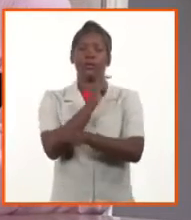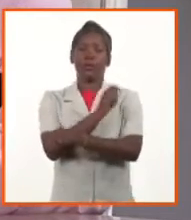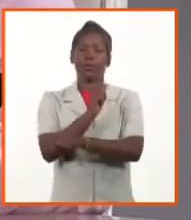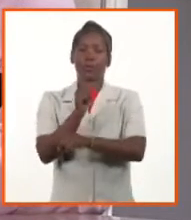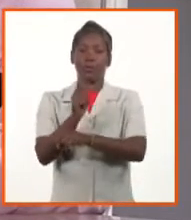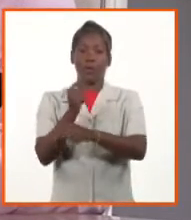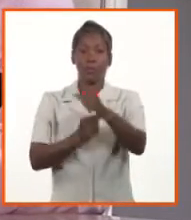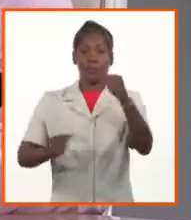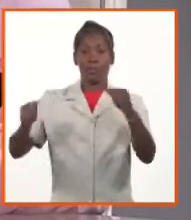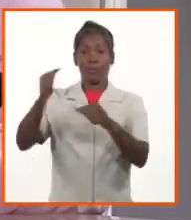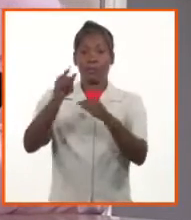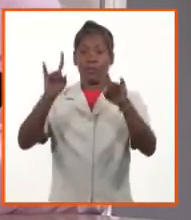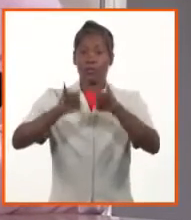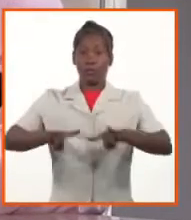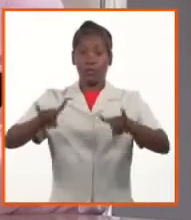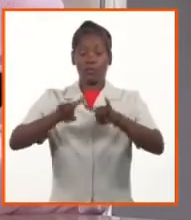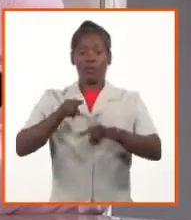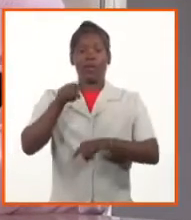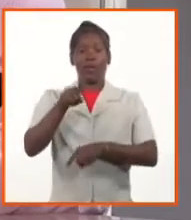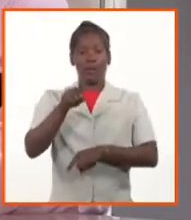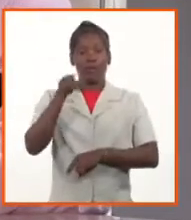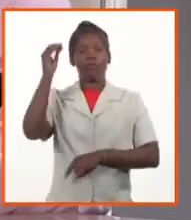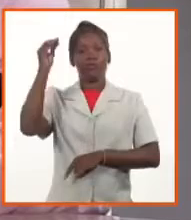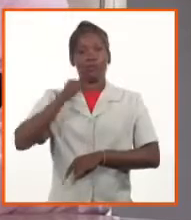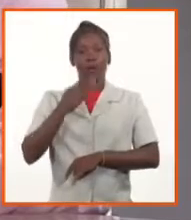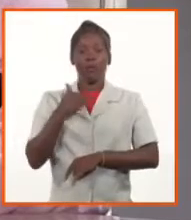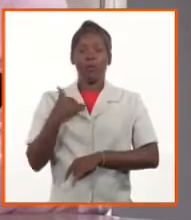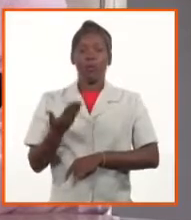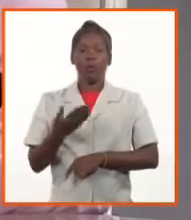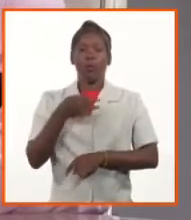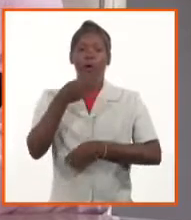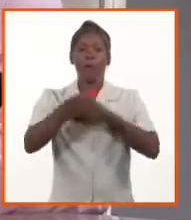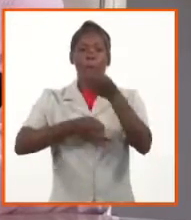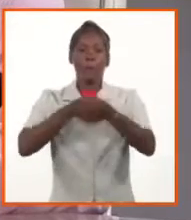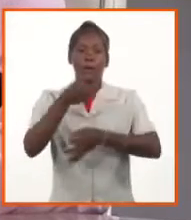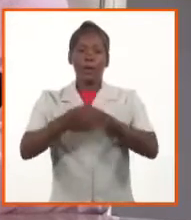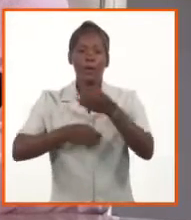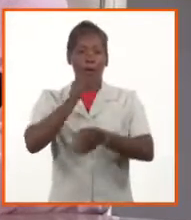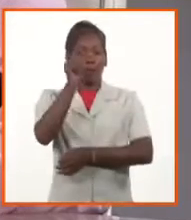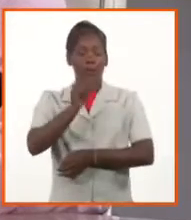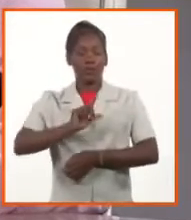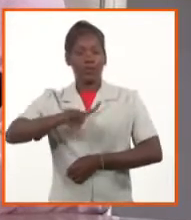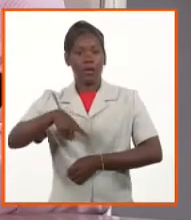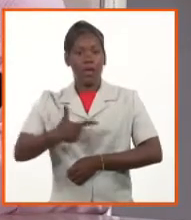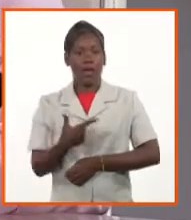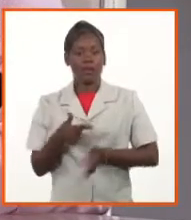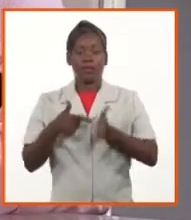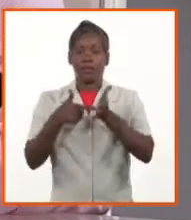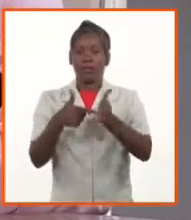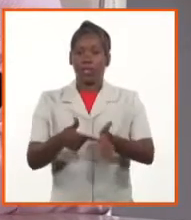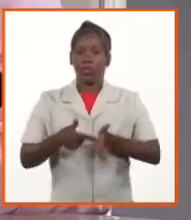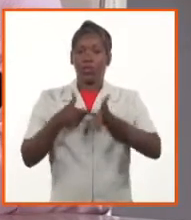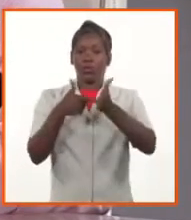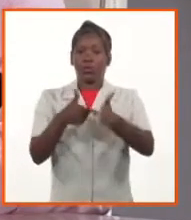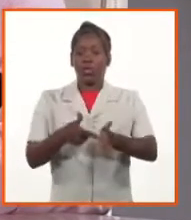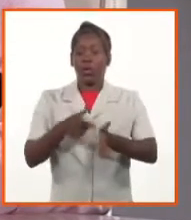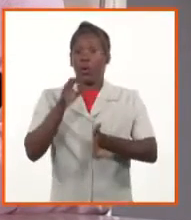vínculo constante entre diversas generaciones, jóvenes artistas, investigadores, académicos.